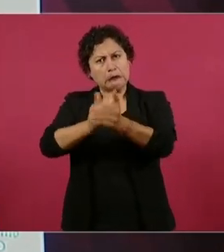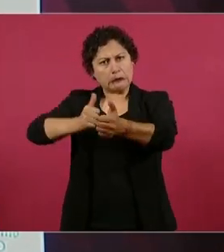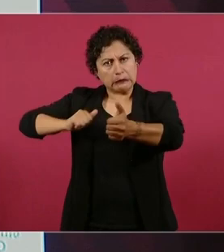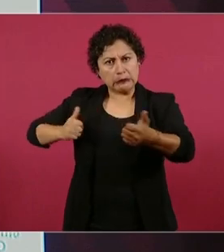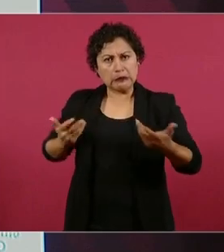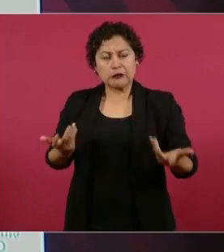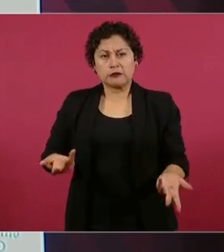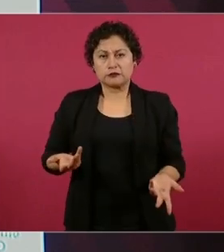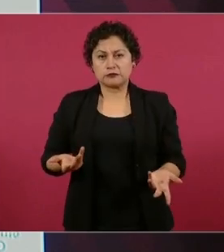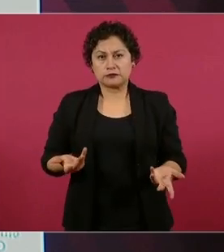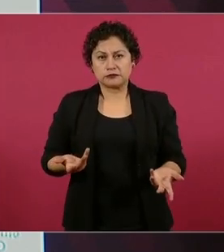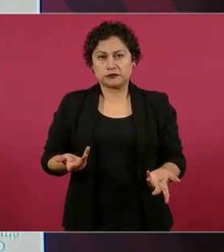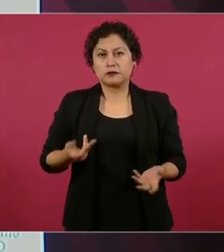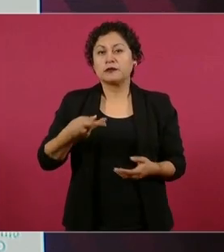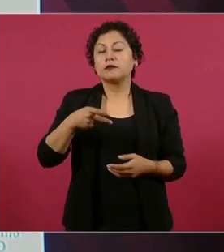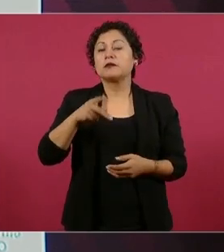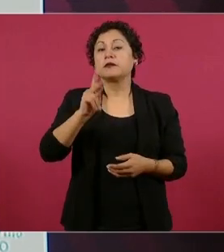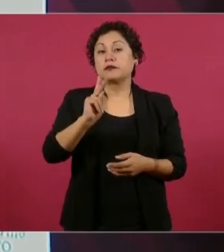dirigentes